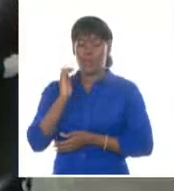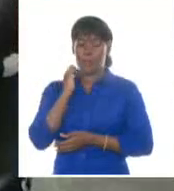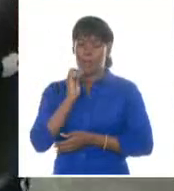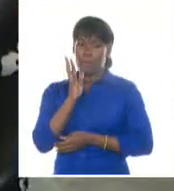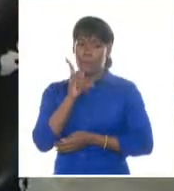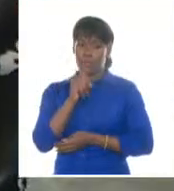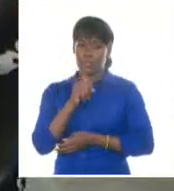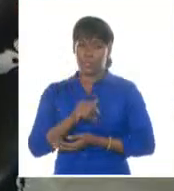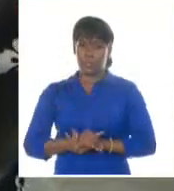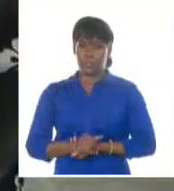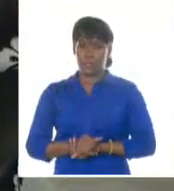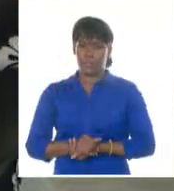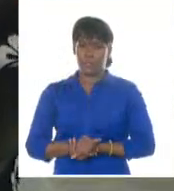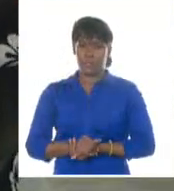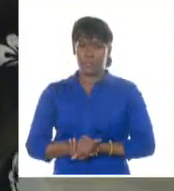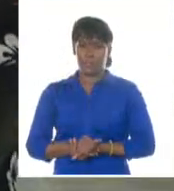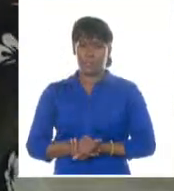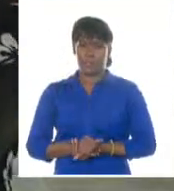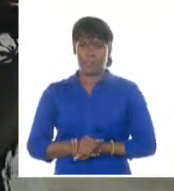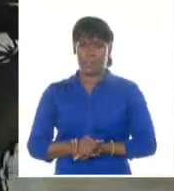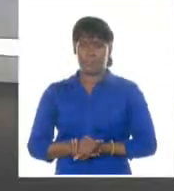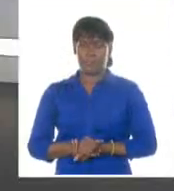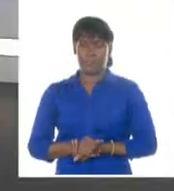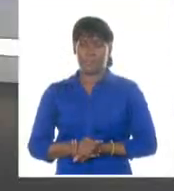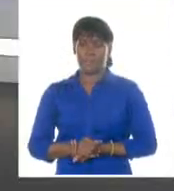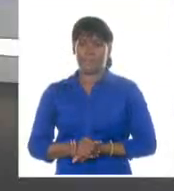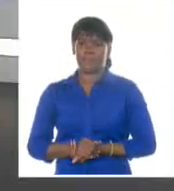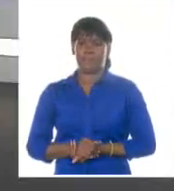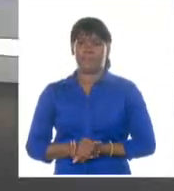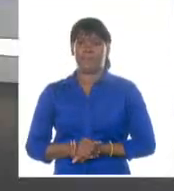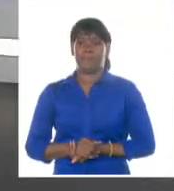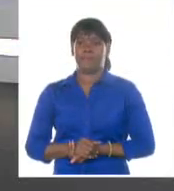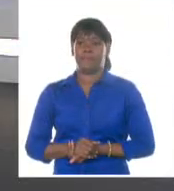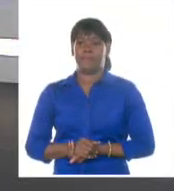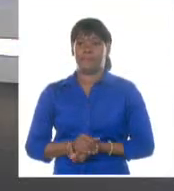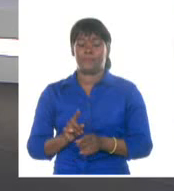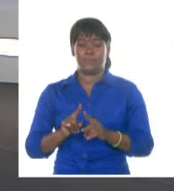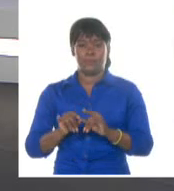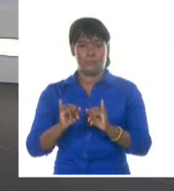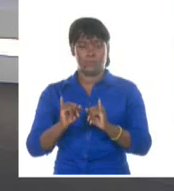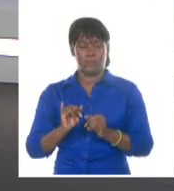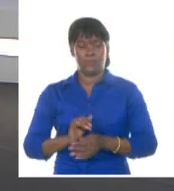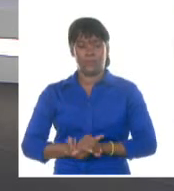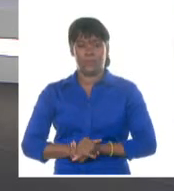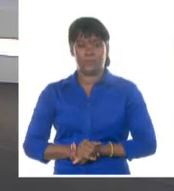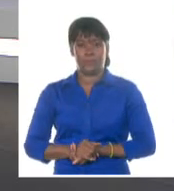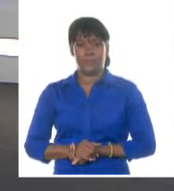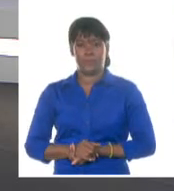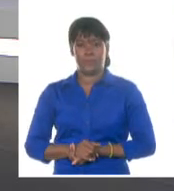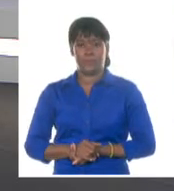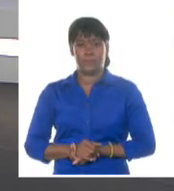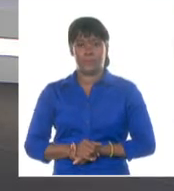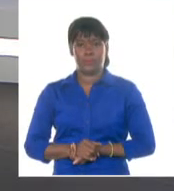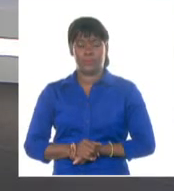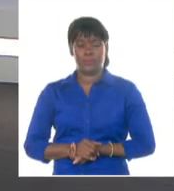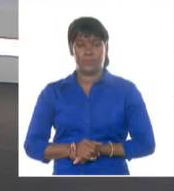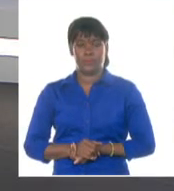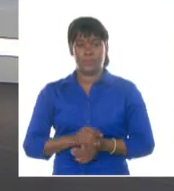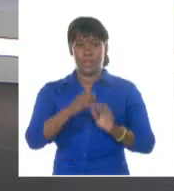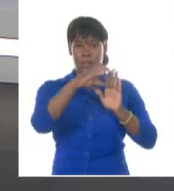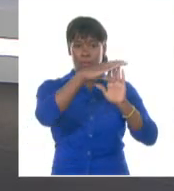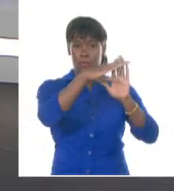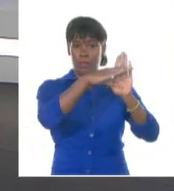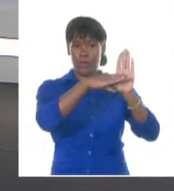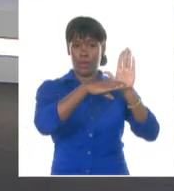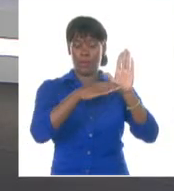Jenny Fleites, Canal Cubano de Noticias. Más noticias. En el contexto de las actividades por el Día de la Cultura Cubana,